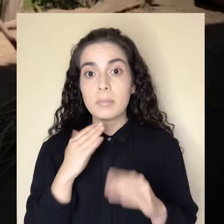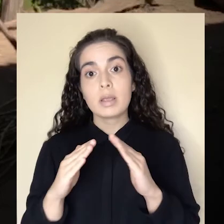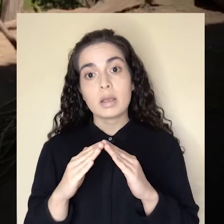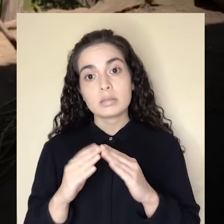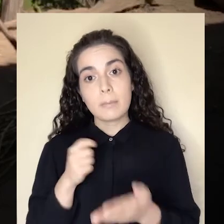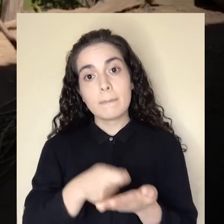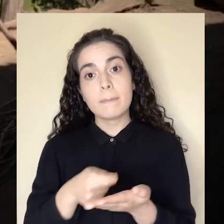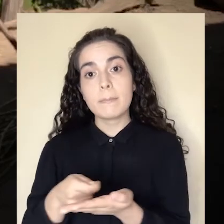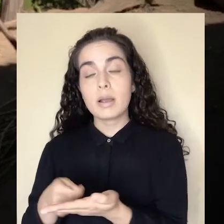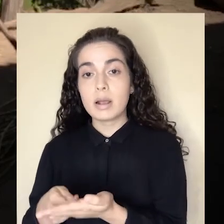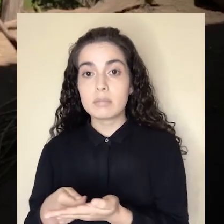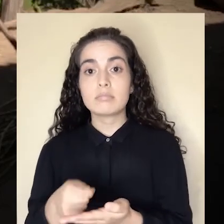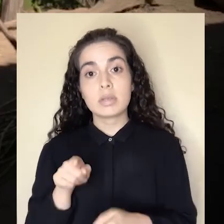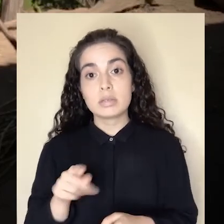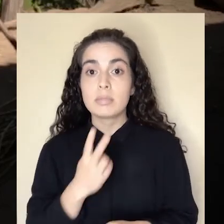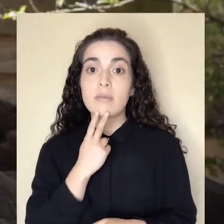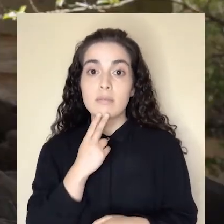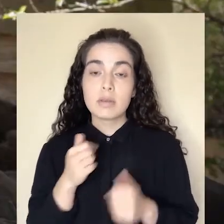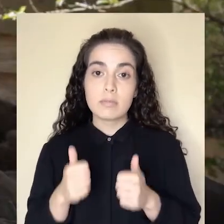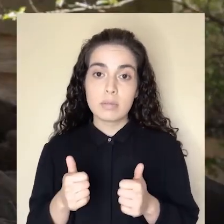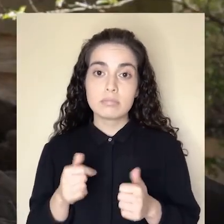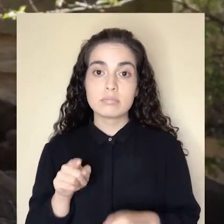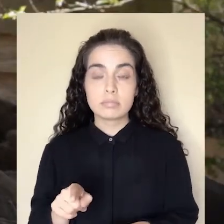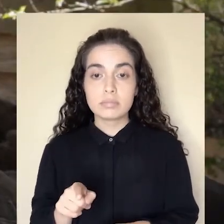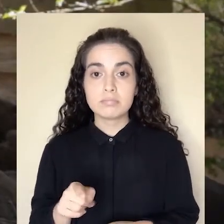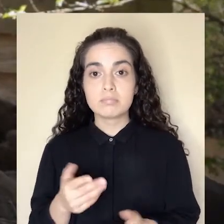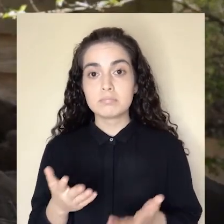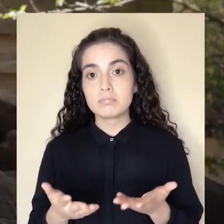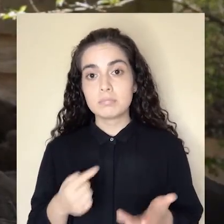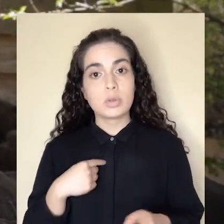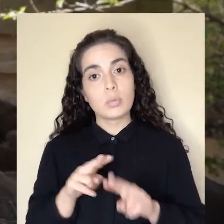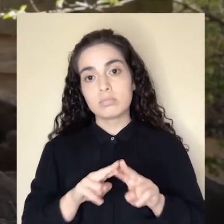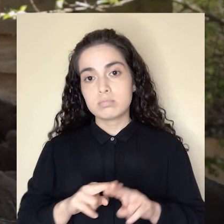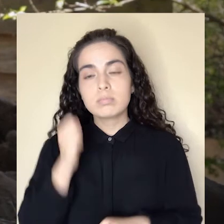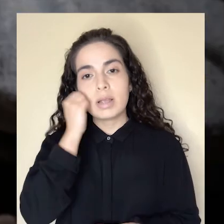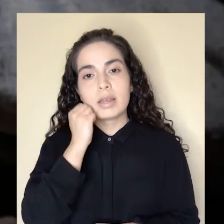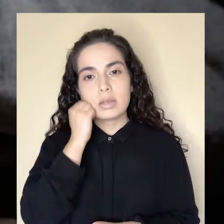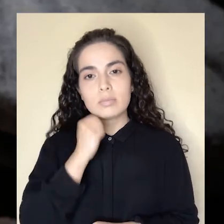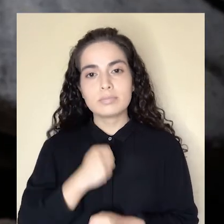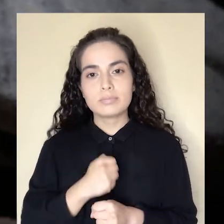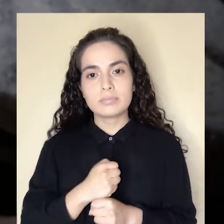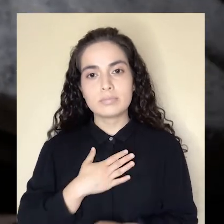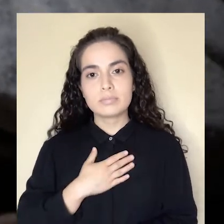poder sobrevivir en esta vida. Y lo hago con todo cariño.